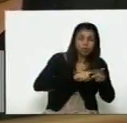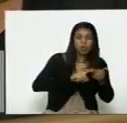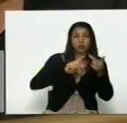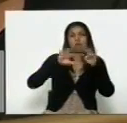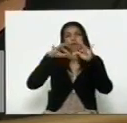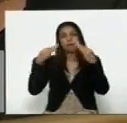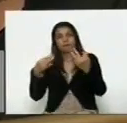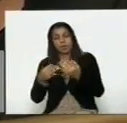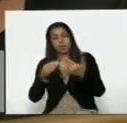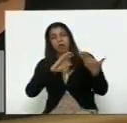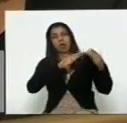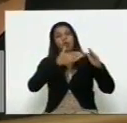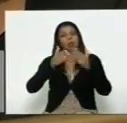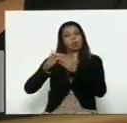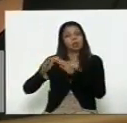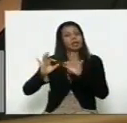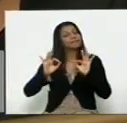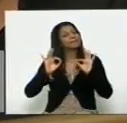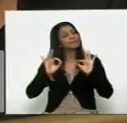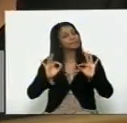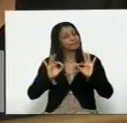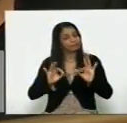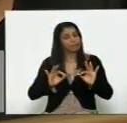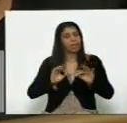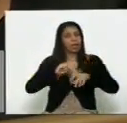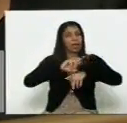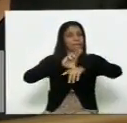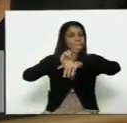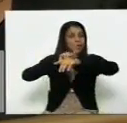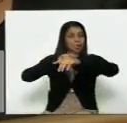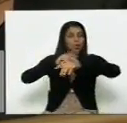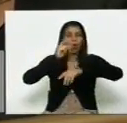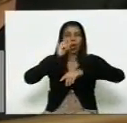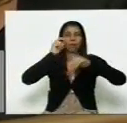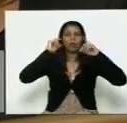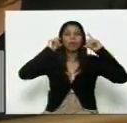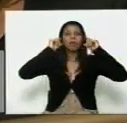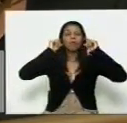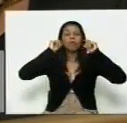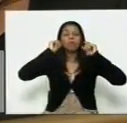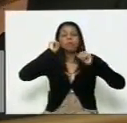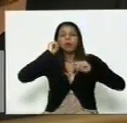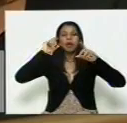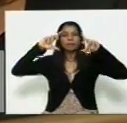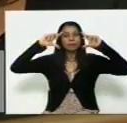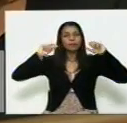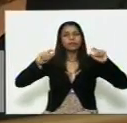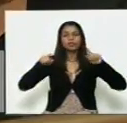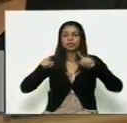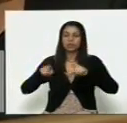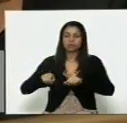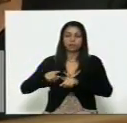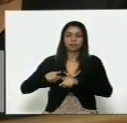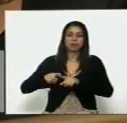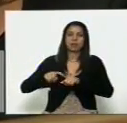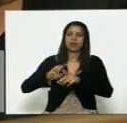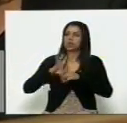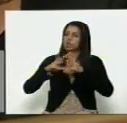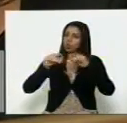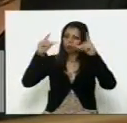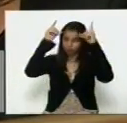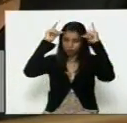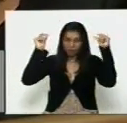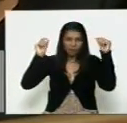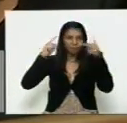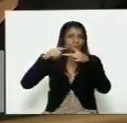sociedad, especialmente las médicas y los médicos especialistas en obstetricia y todo el personal de